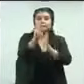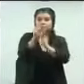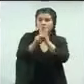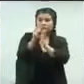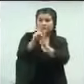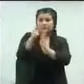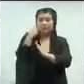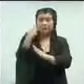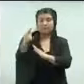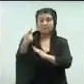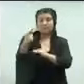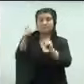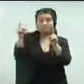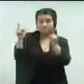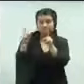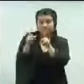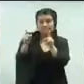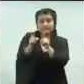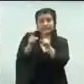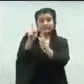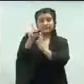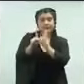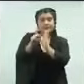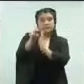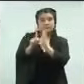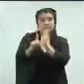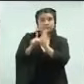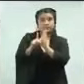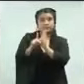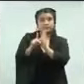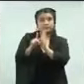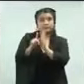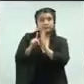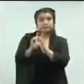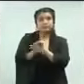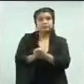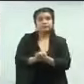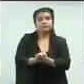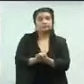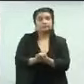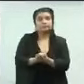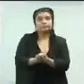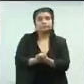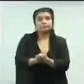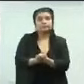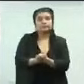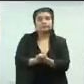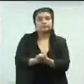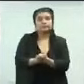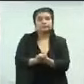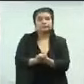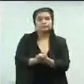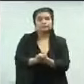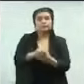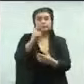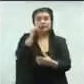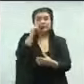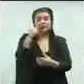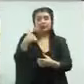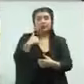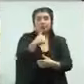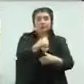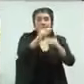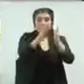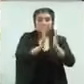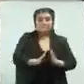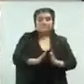puede verse en la chiquita el video que pidió. Cuando toque ese punto yo le digo, pero para ver si lo que necesito es que el señor ministro lo pueda, para